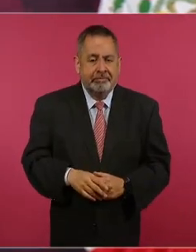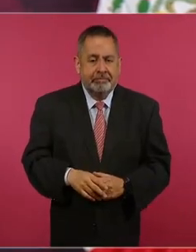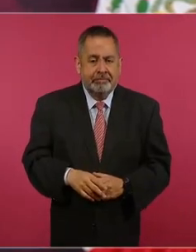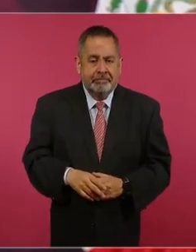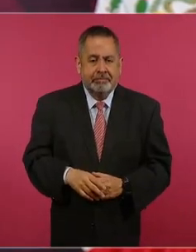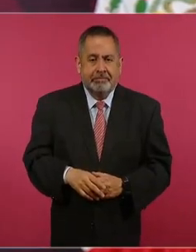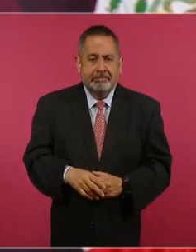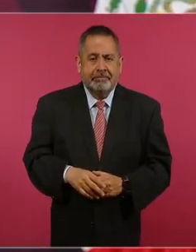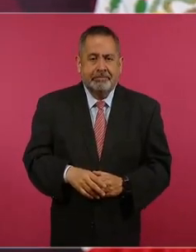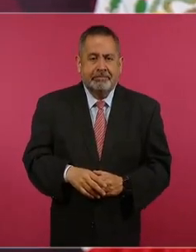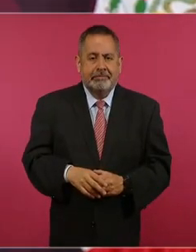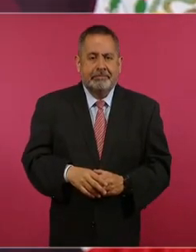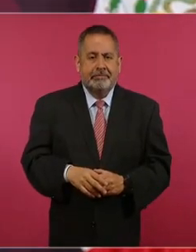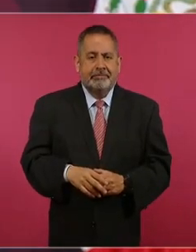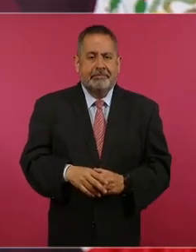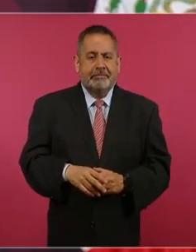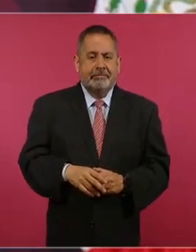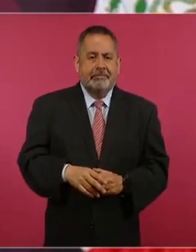lo de